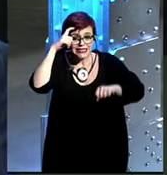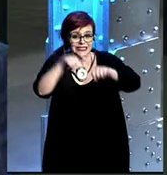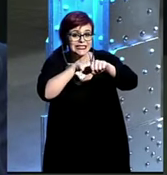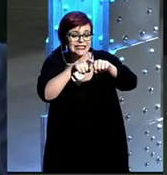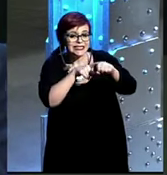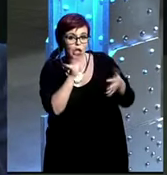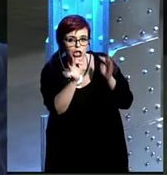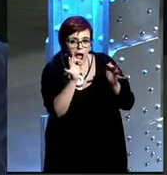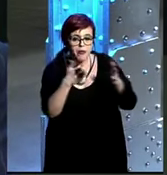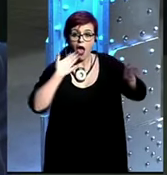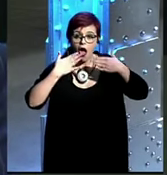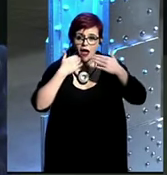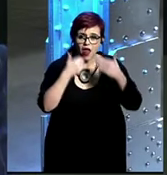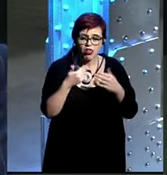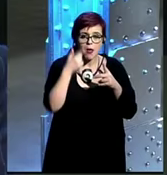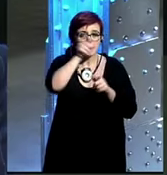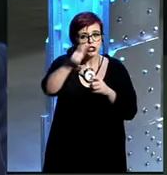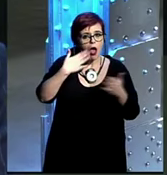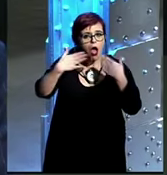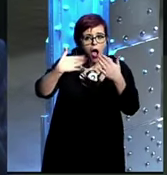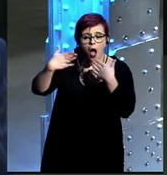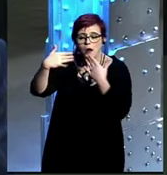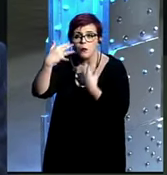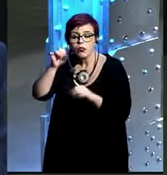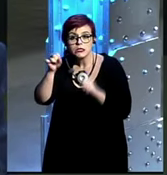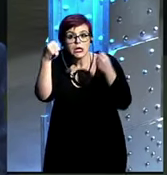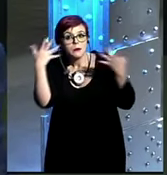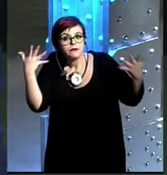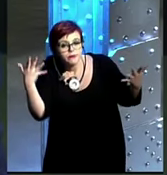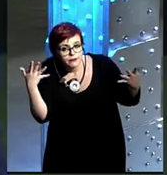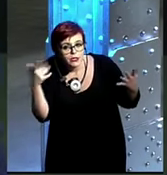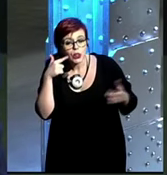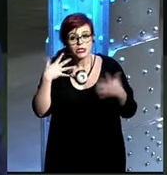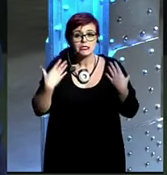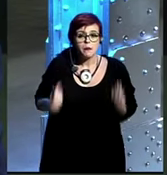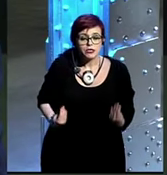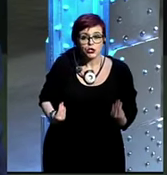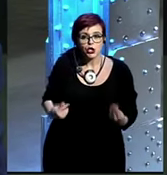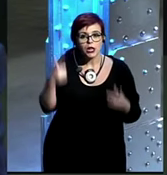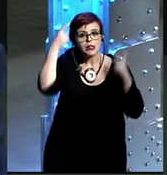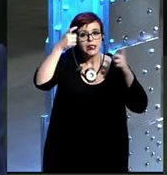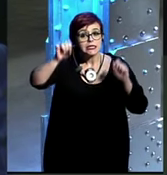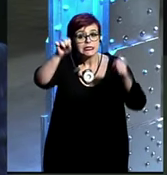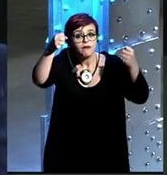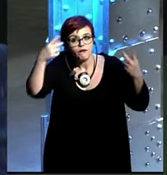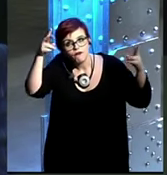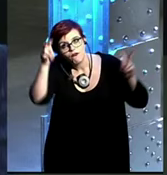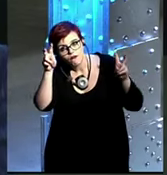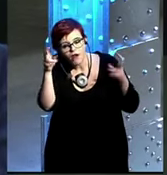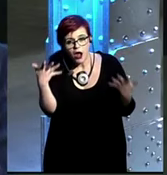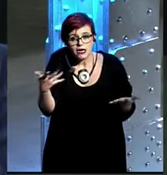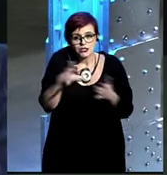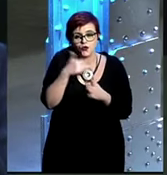el diálogo, la interacción humana. ¿Cuál es la mejor forma entonces de abordar la depresión? Creo que la depresión de alguna manera es